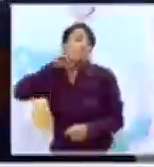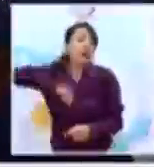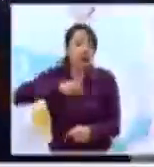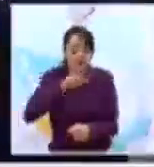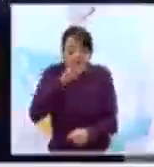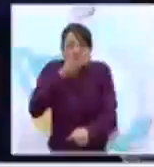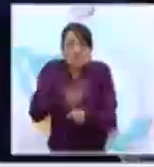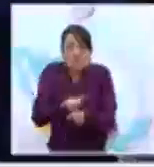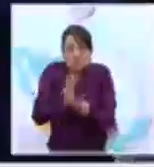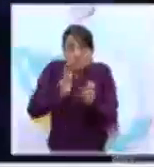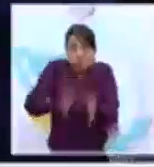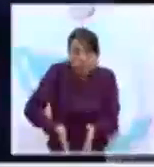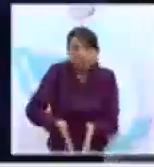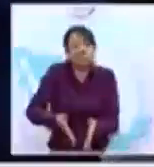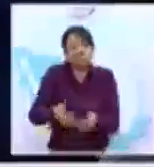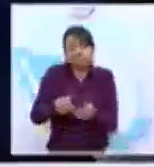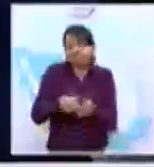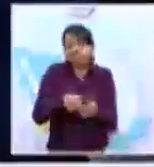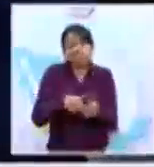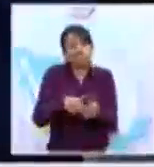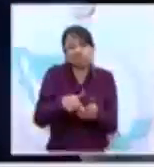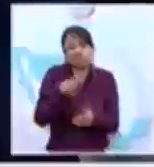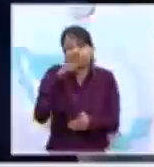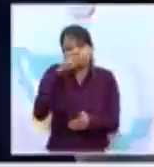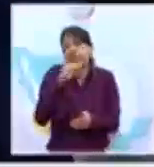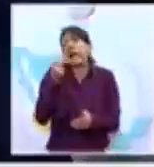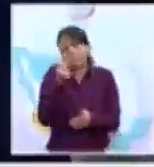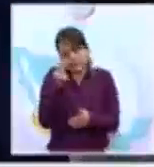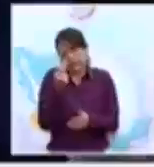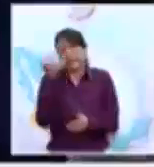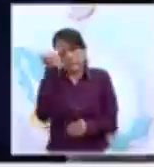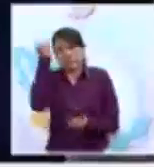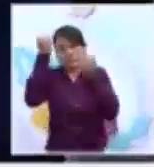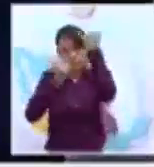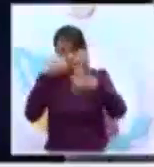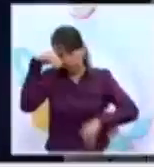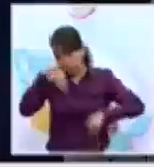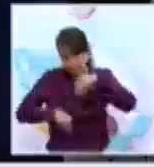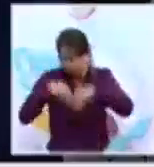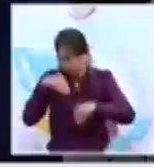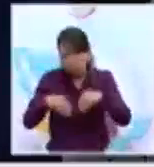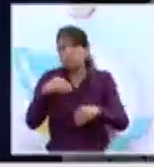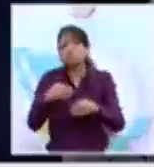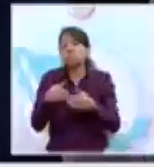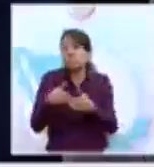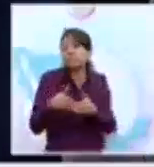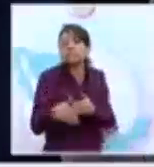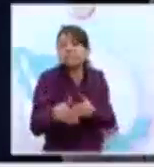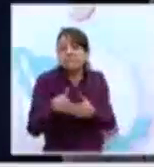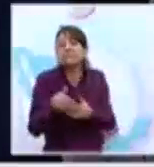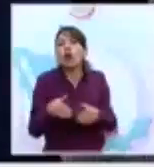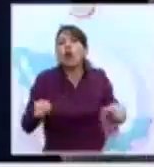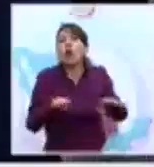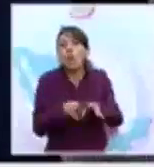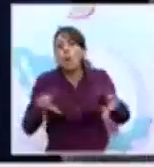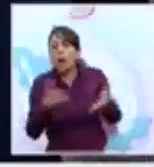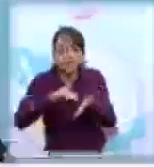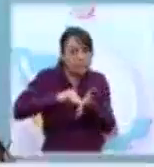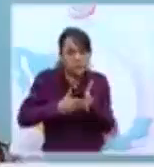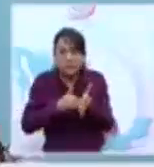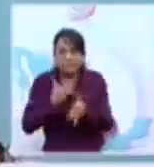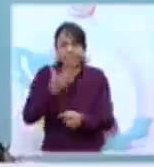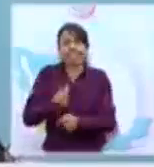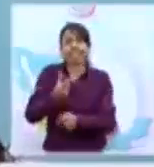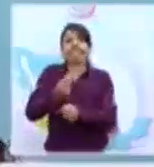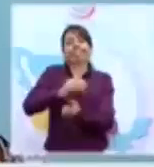que plantear medidas de mediano plazo y más como una política de Estado más allá de un programa programático, ¿no?